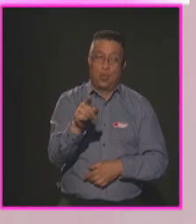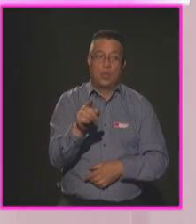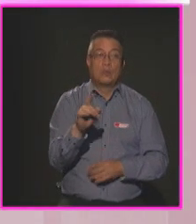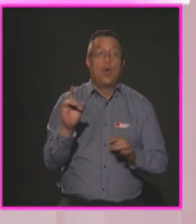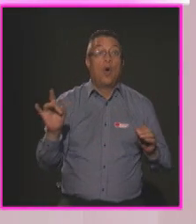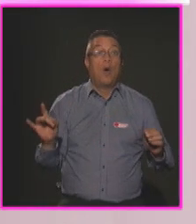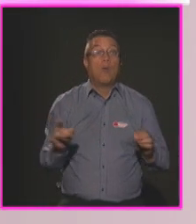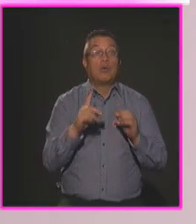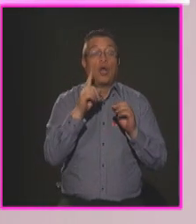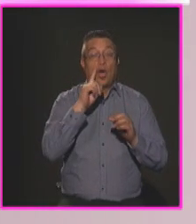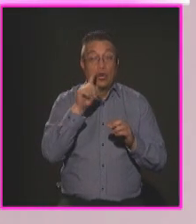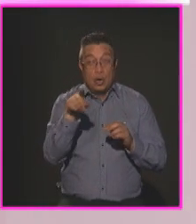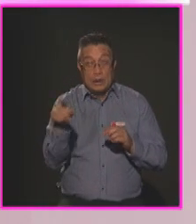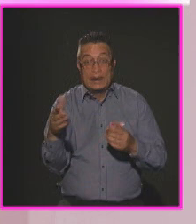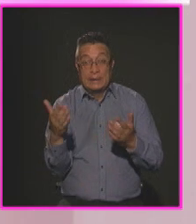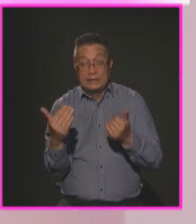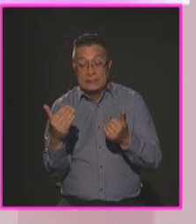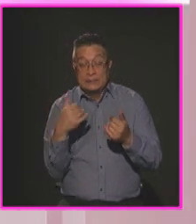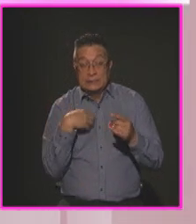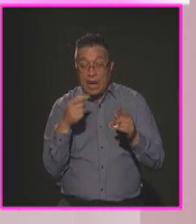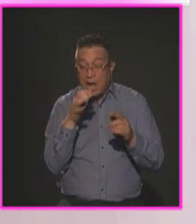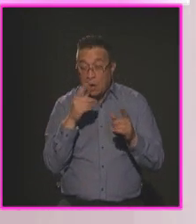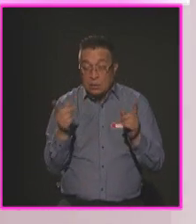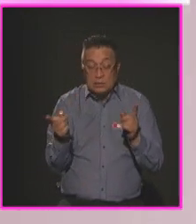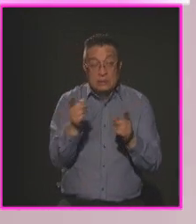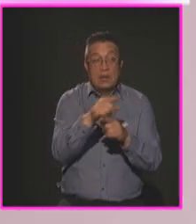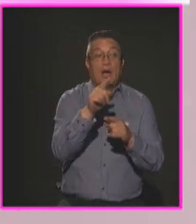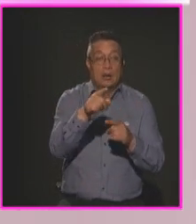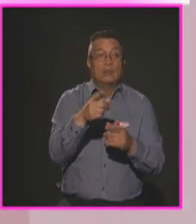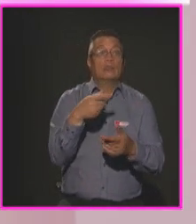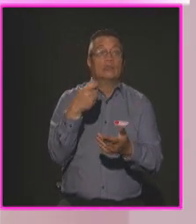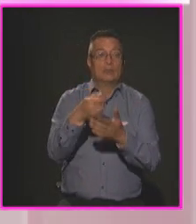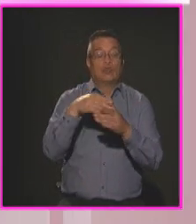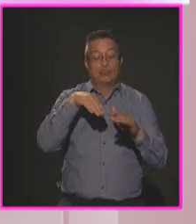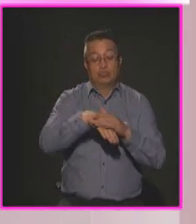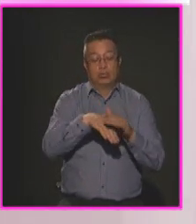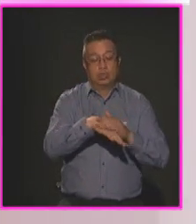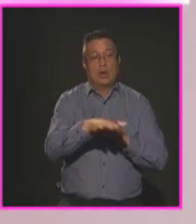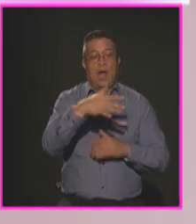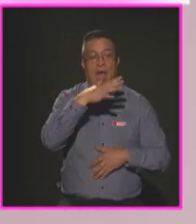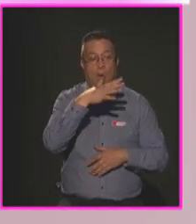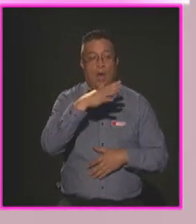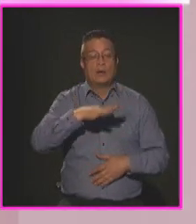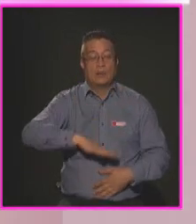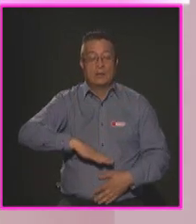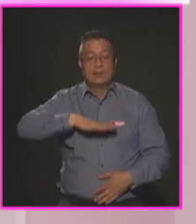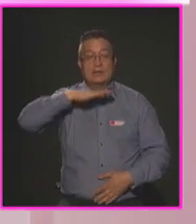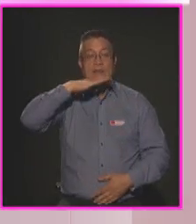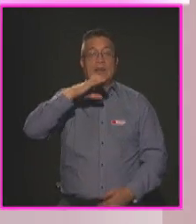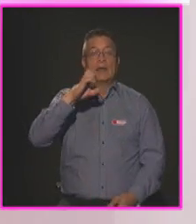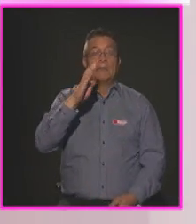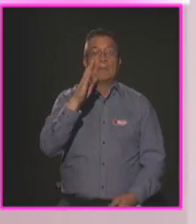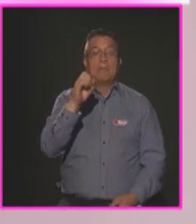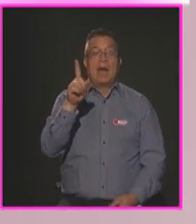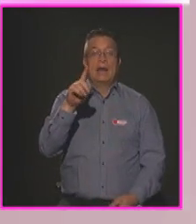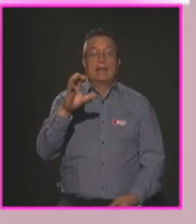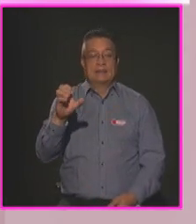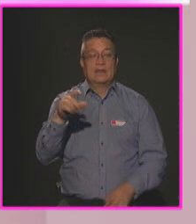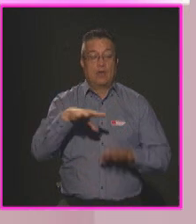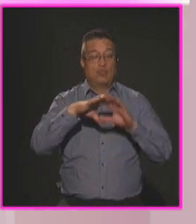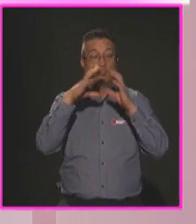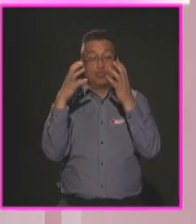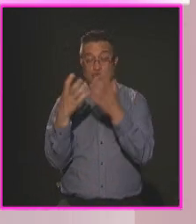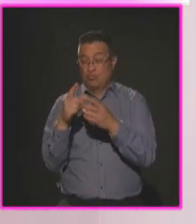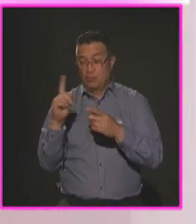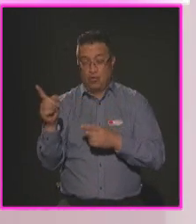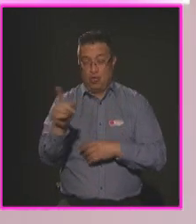que alguna cuenca necesita una importación, vamos a importación y almacenamiento de agua. Los embalses en general en las zonas cordilleranas del mundo, en la